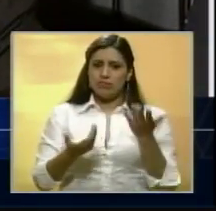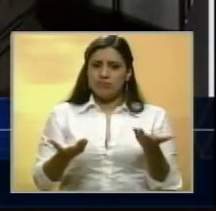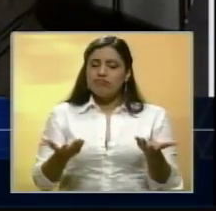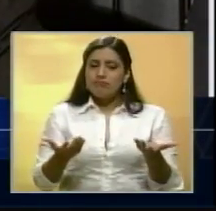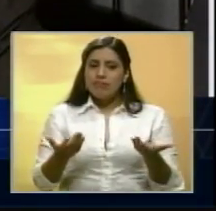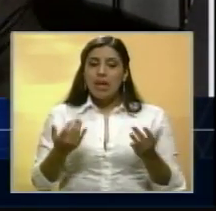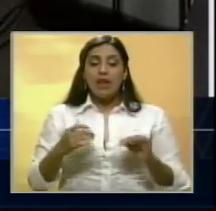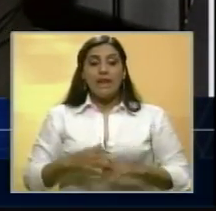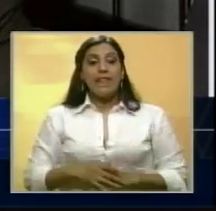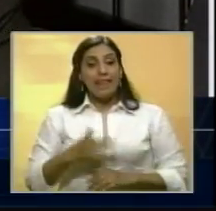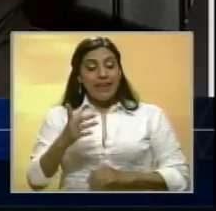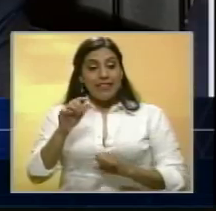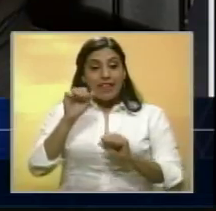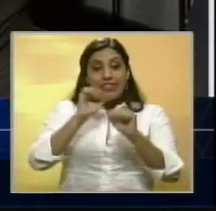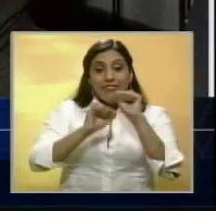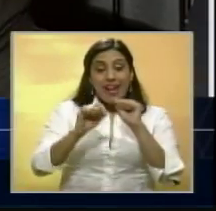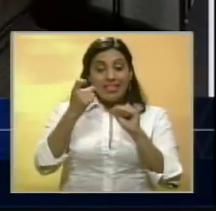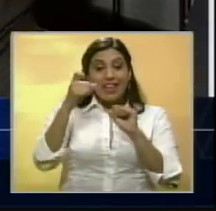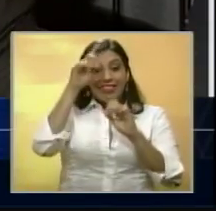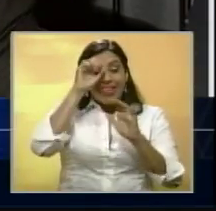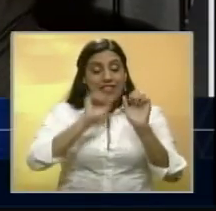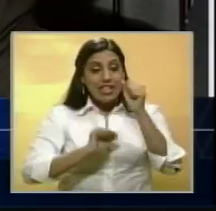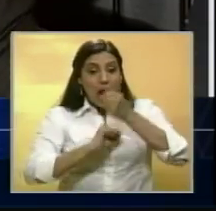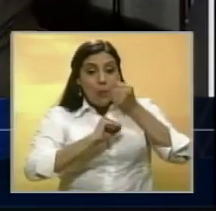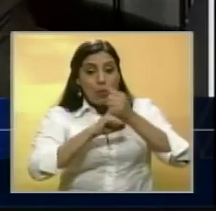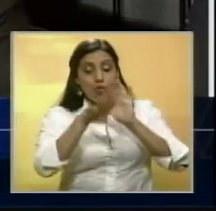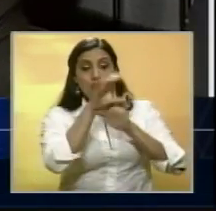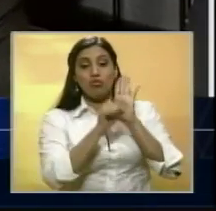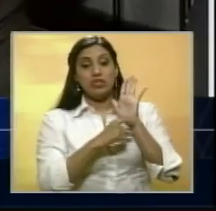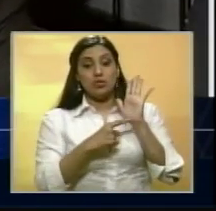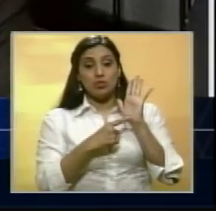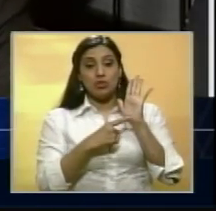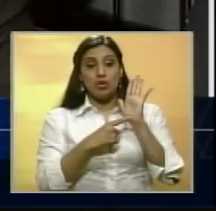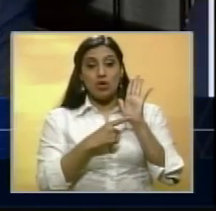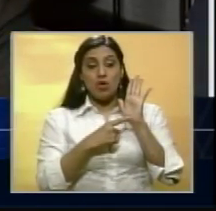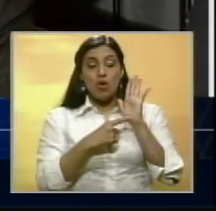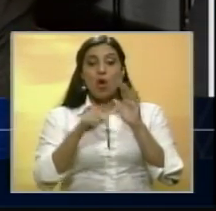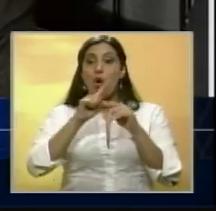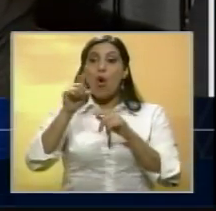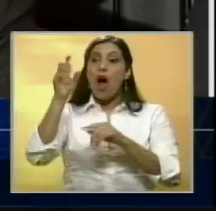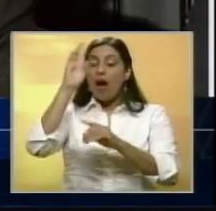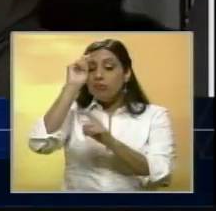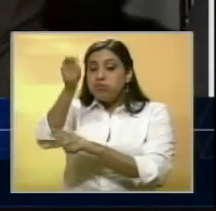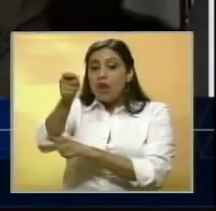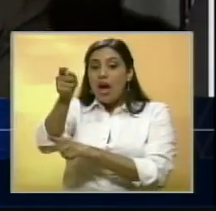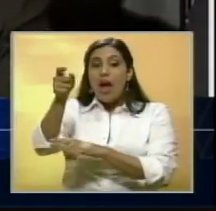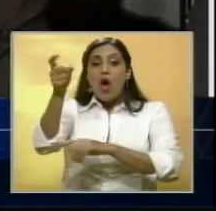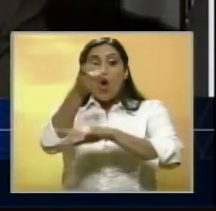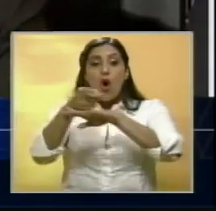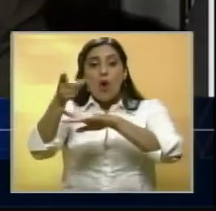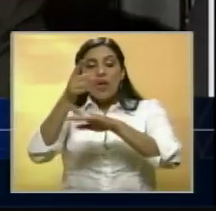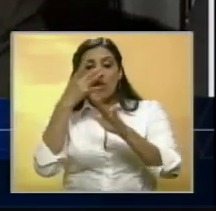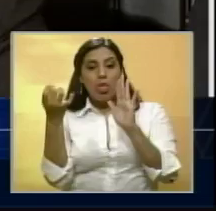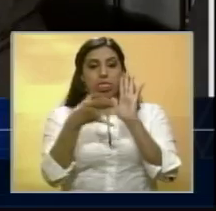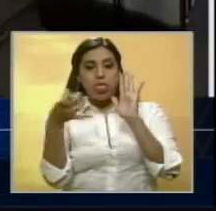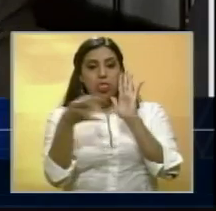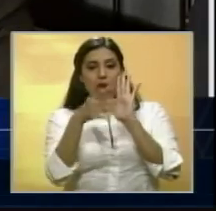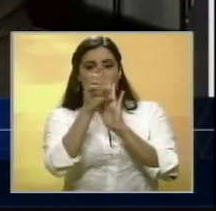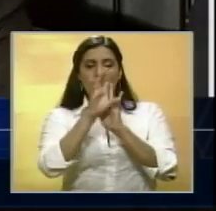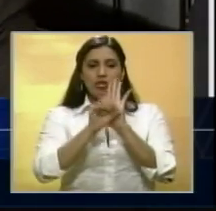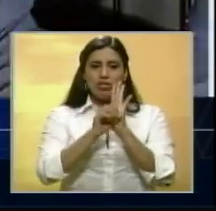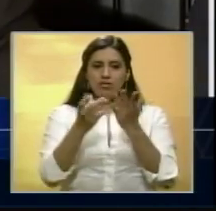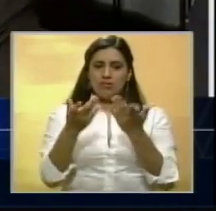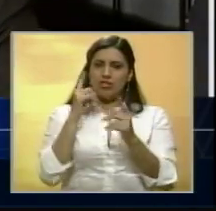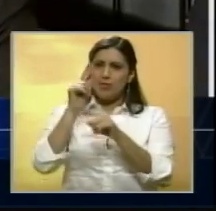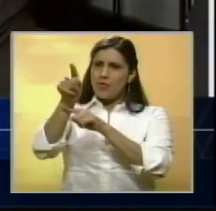Entre defender la Constitución y al gobierno que la viola, han escogido